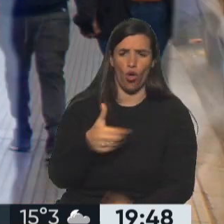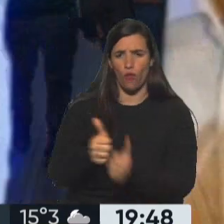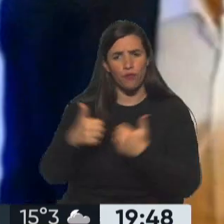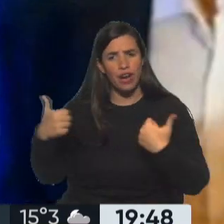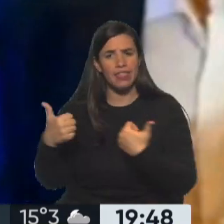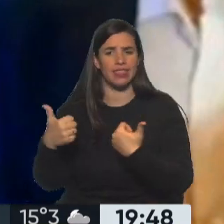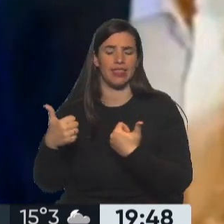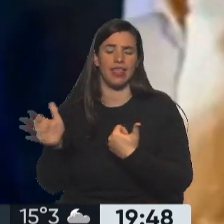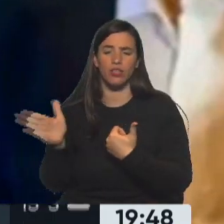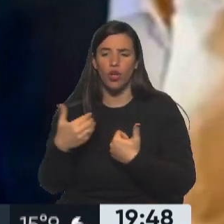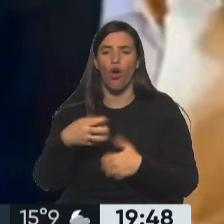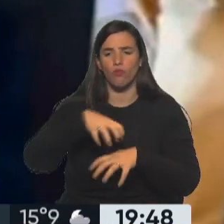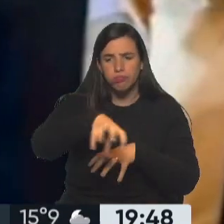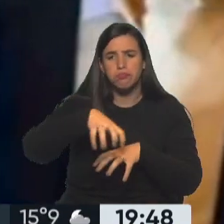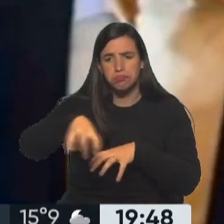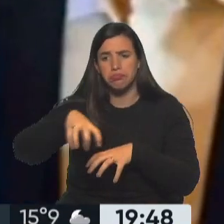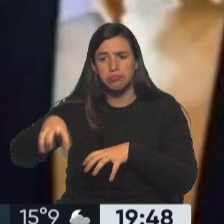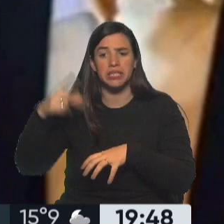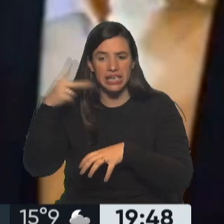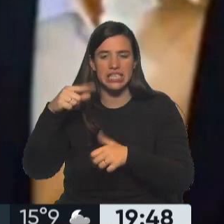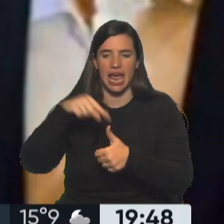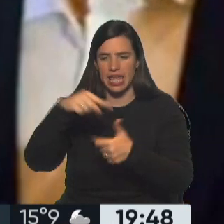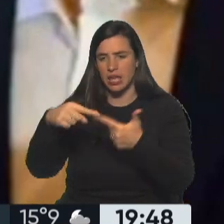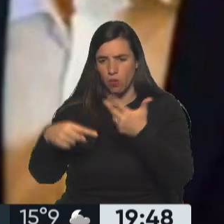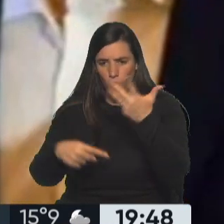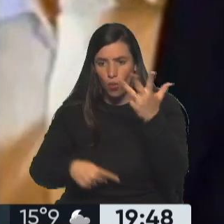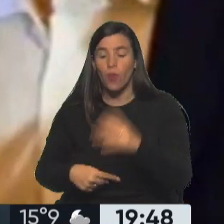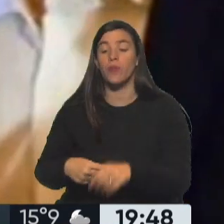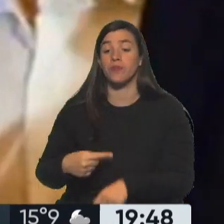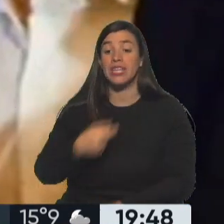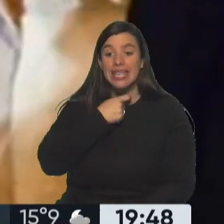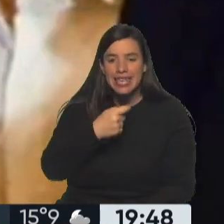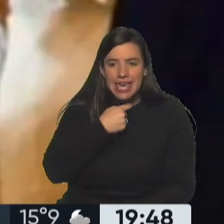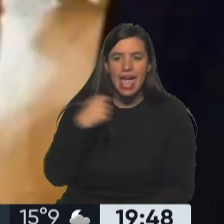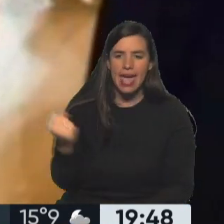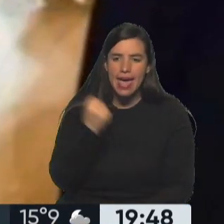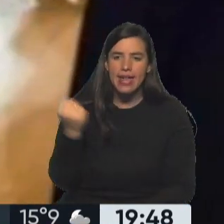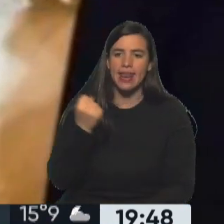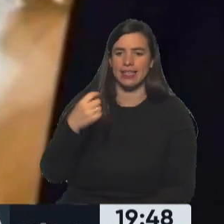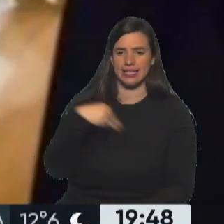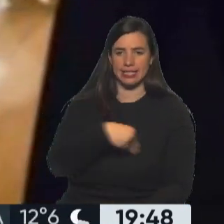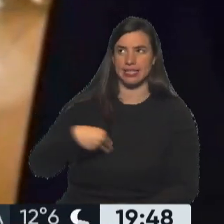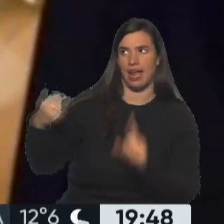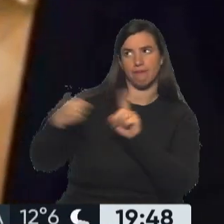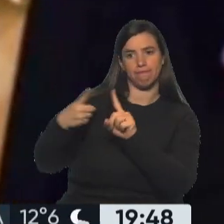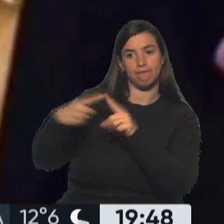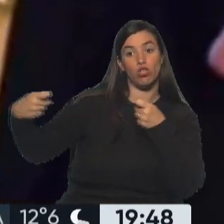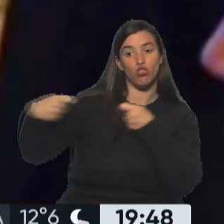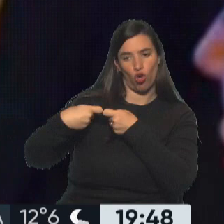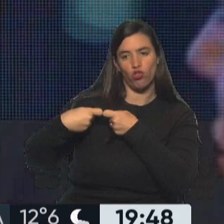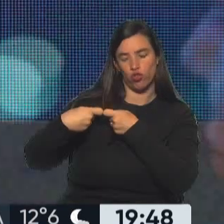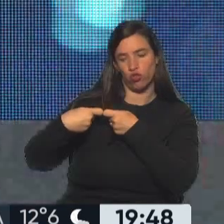tanto el kirchnerismo como los otros sectores, avalan la necesidad de tener en China un socio estratégico, así que me parece muy importante la presencia de Máximo